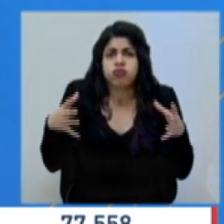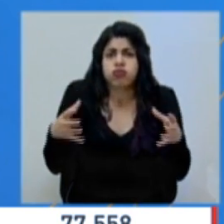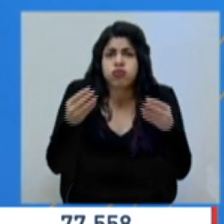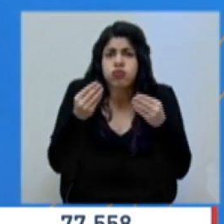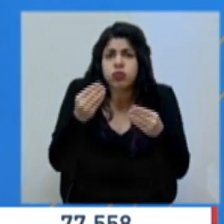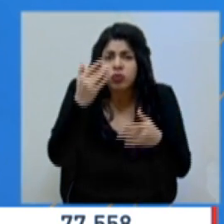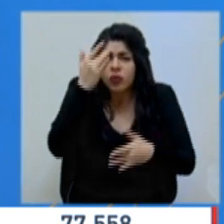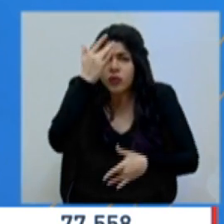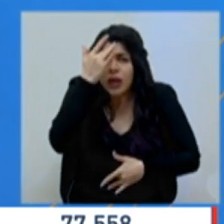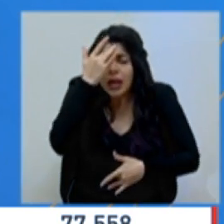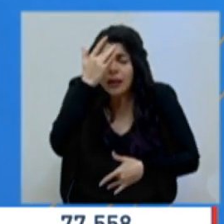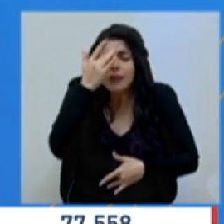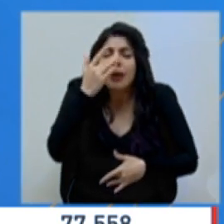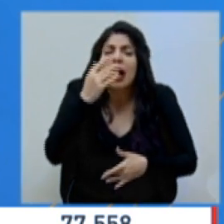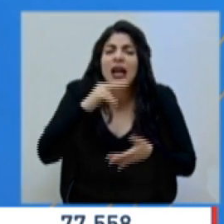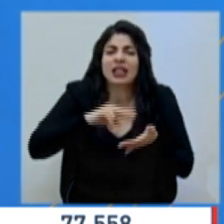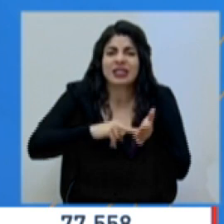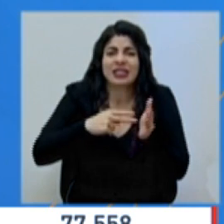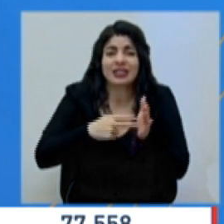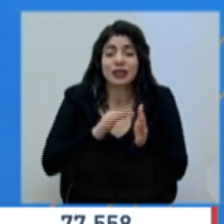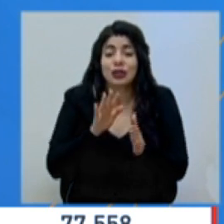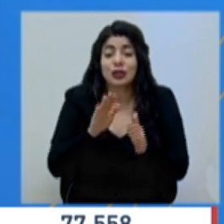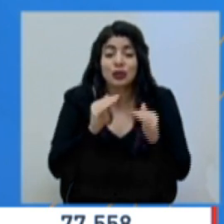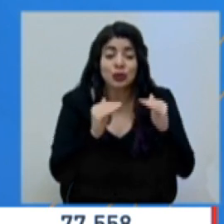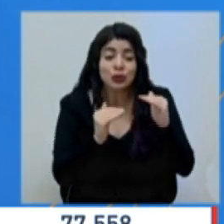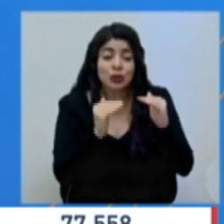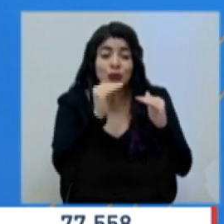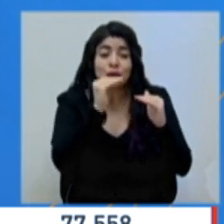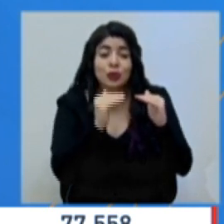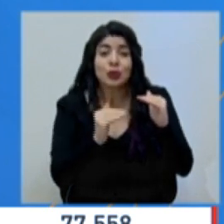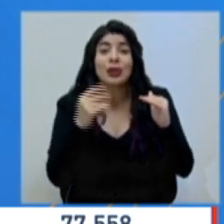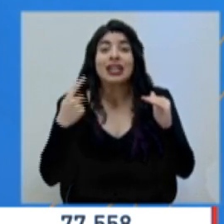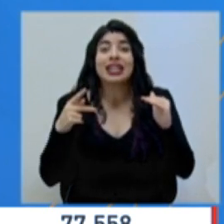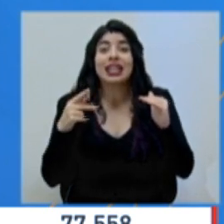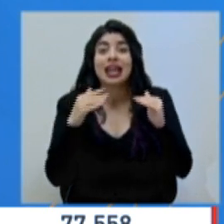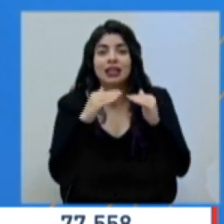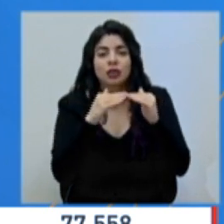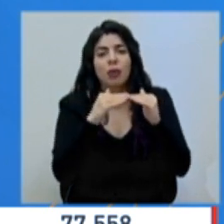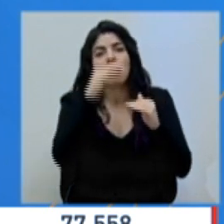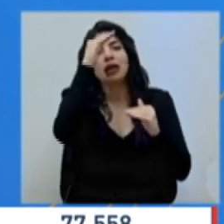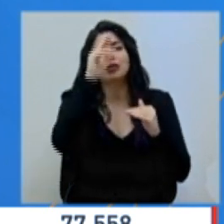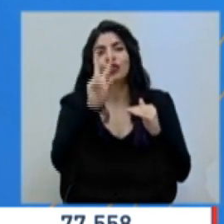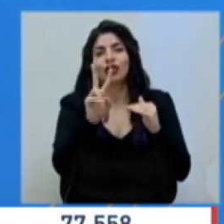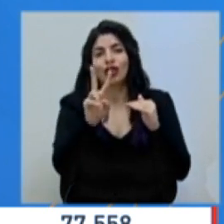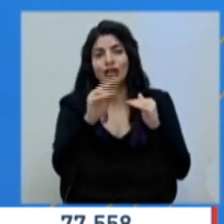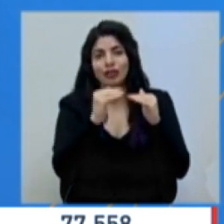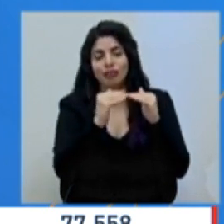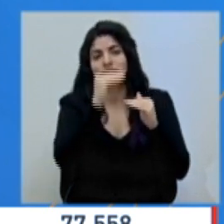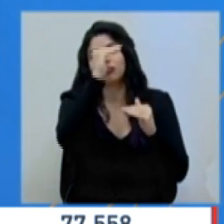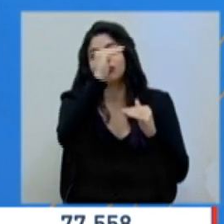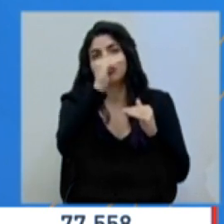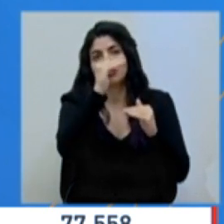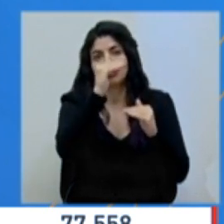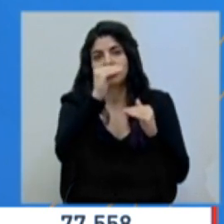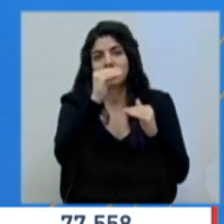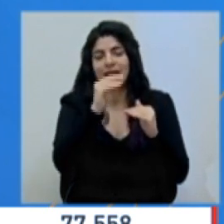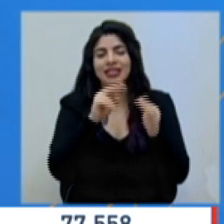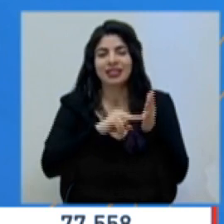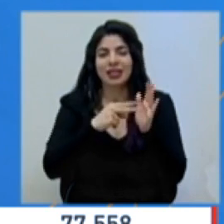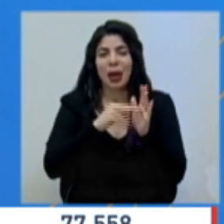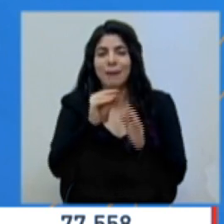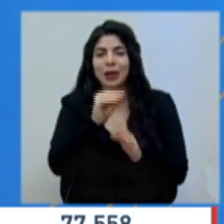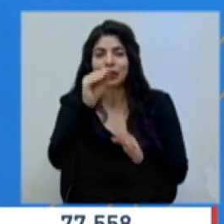los casos y por lo tanto el índice de riesgo cantonal les da superior a 2 en el umbral que